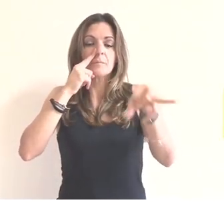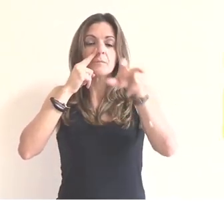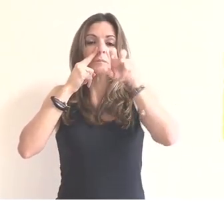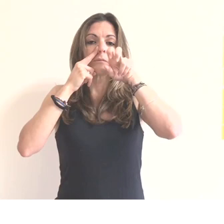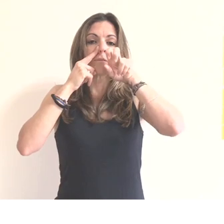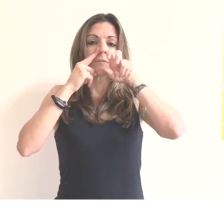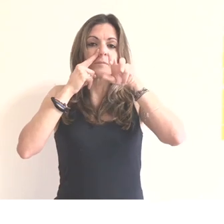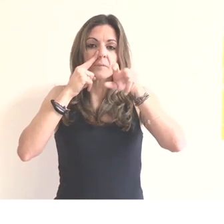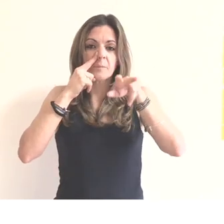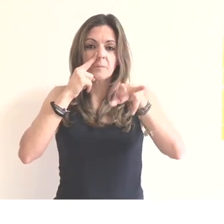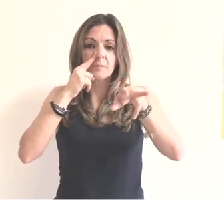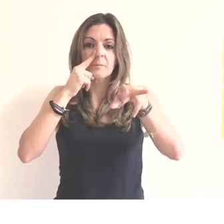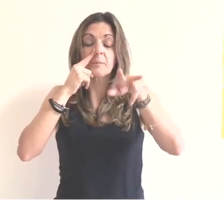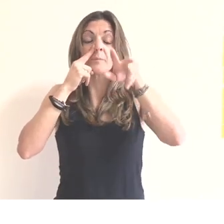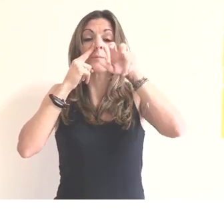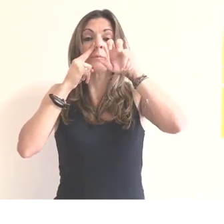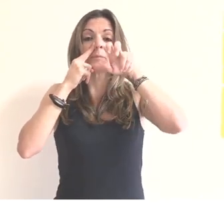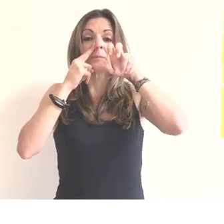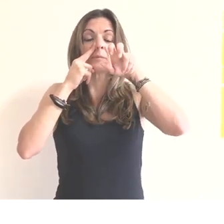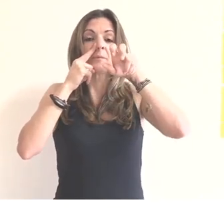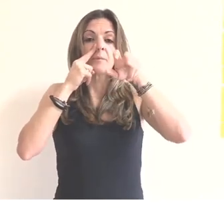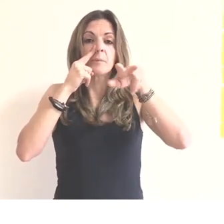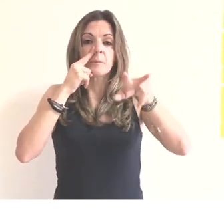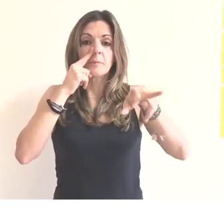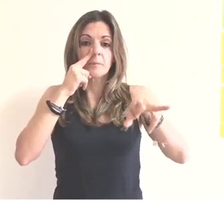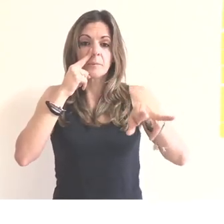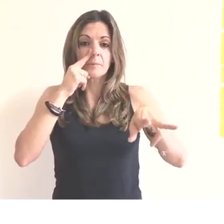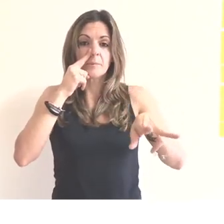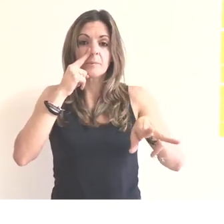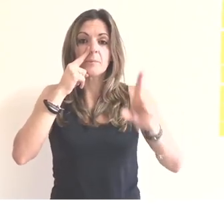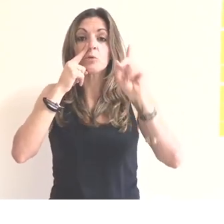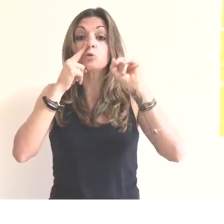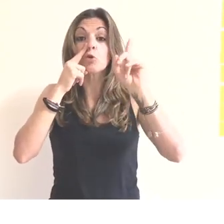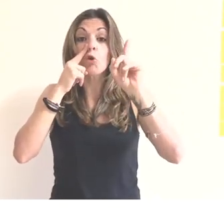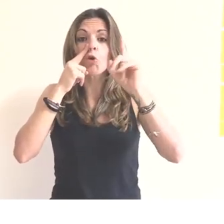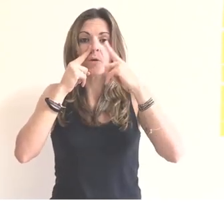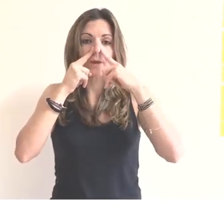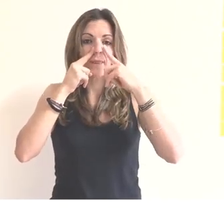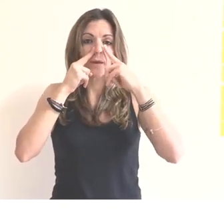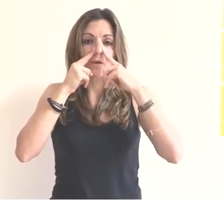de relajación. Tapa entonces el orificio derecho,